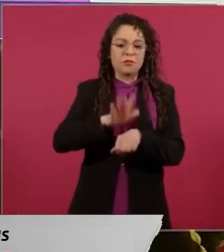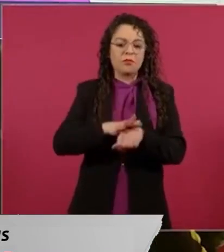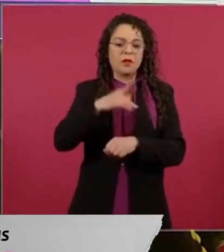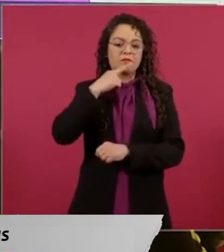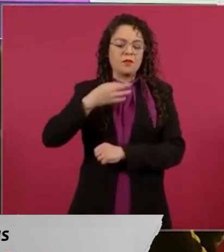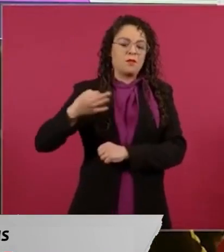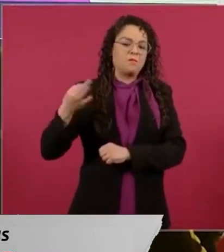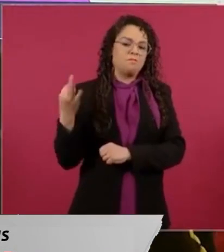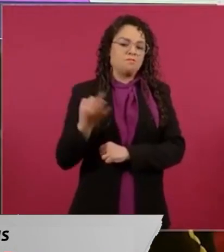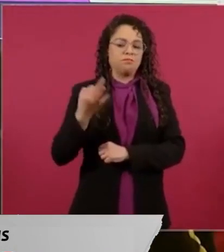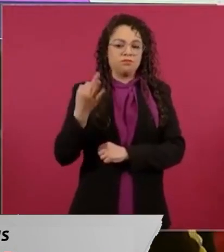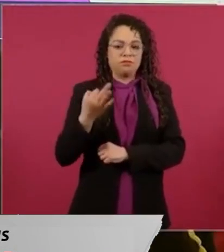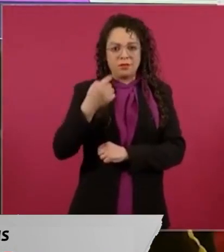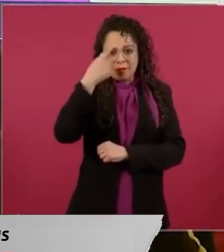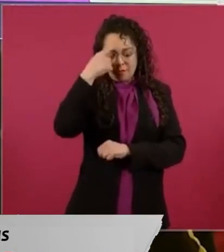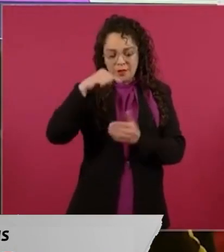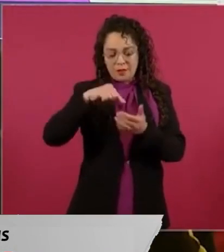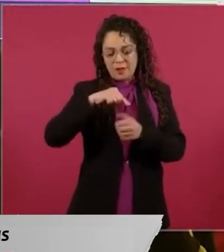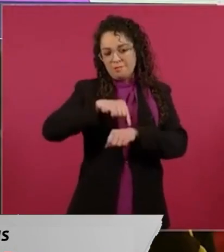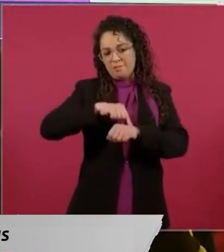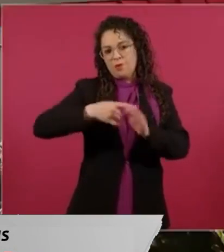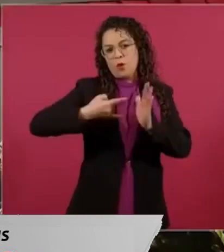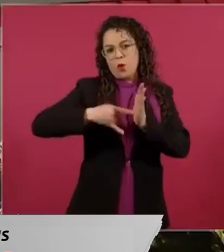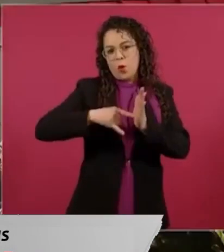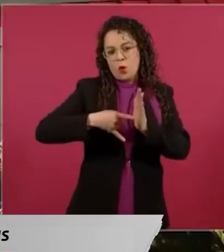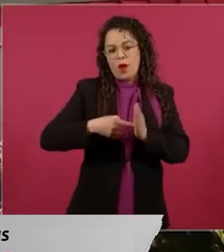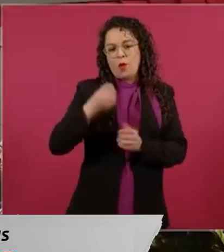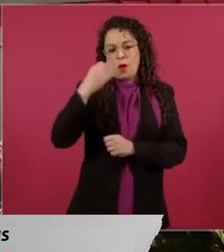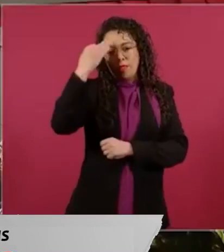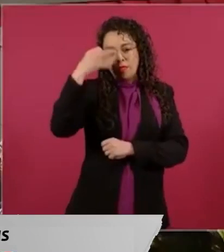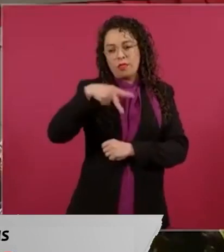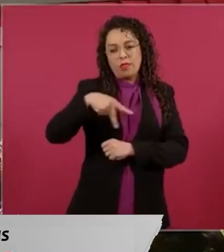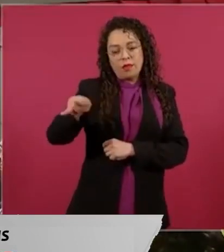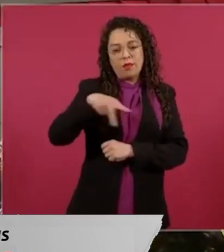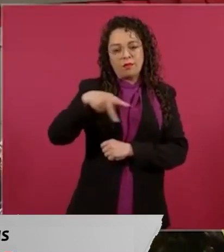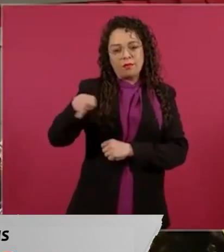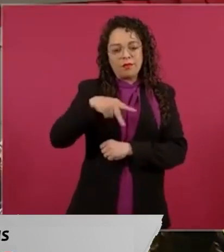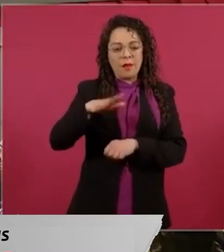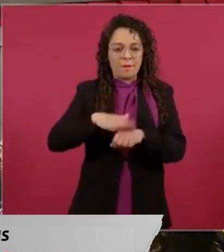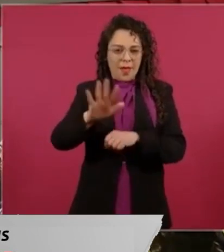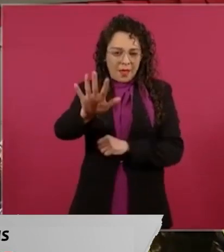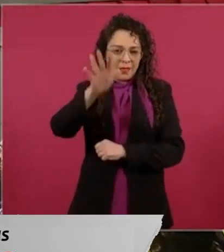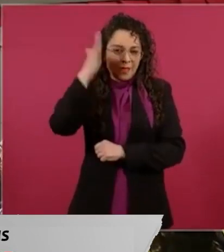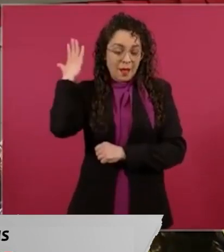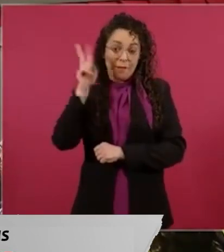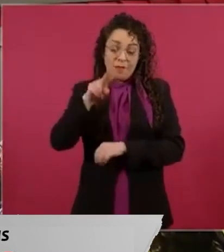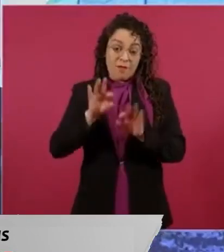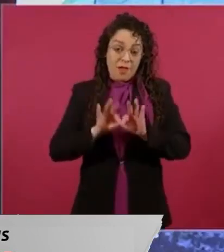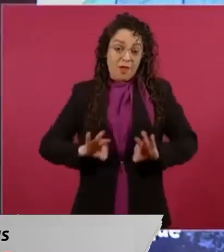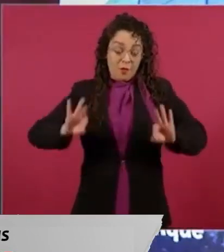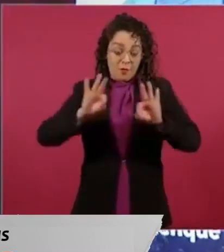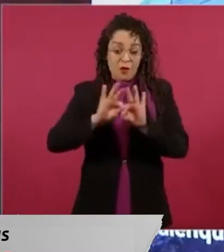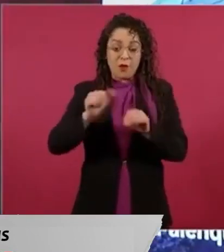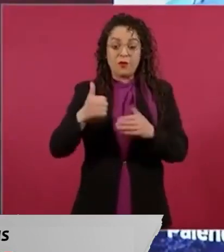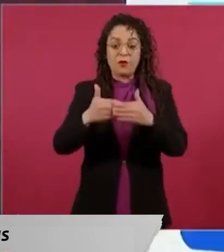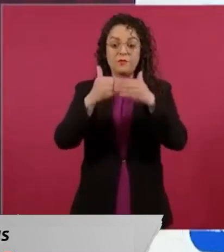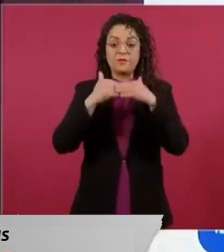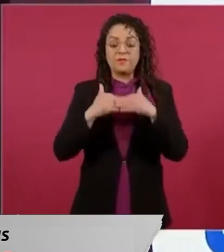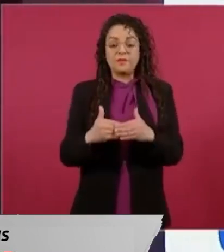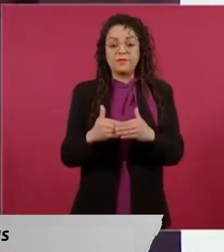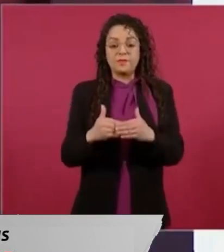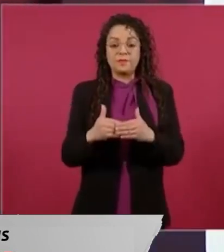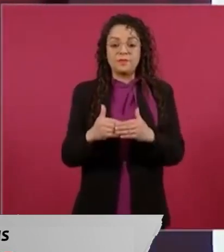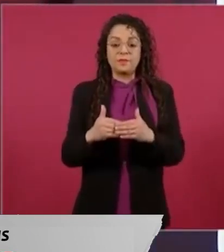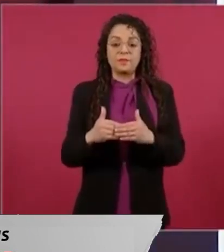en la administración de los tiempos de los recorridos. Esta va a ser una prueba muy importante. Y también comentarles en la siguiente lámina,